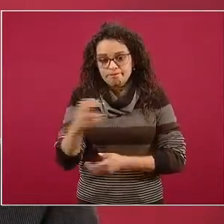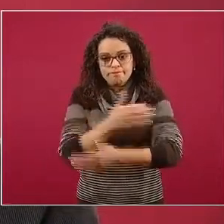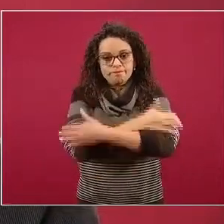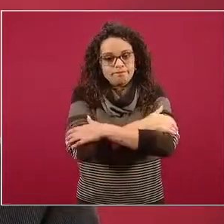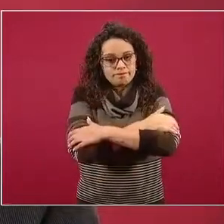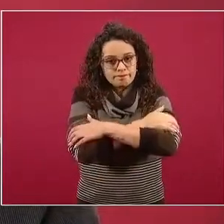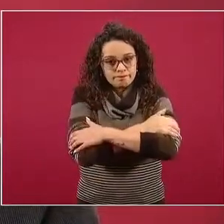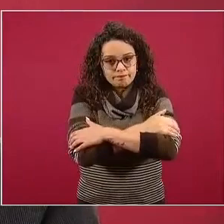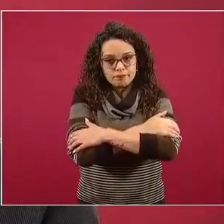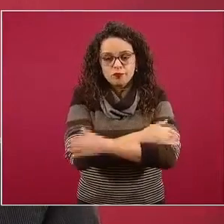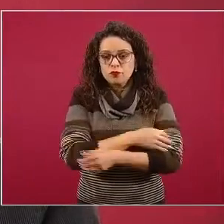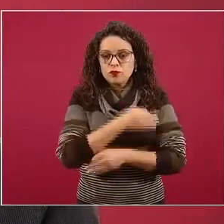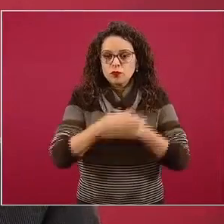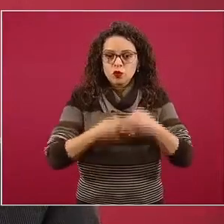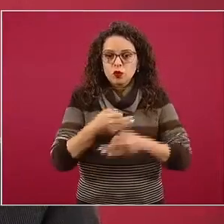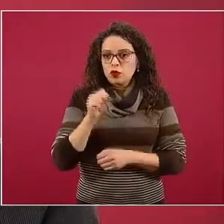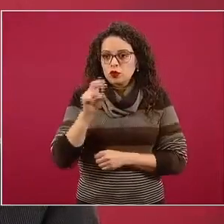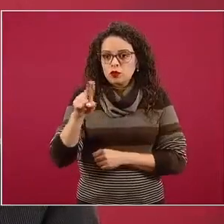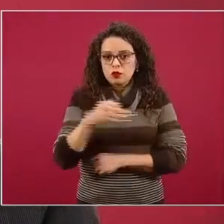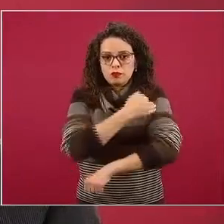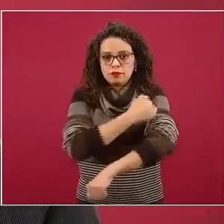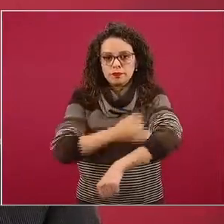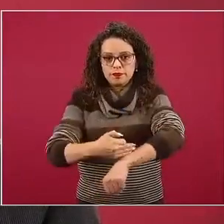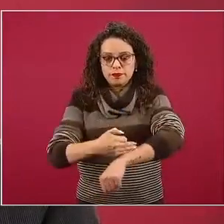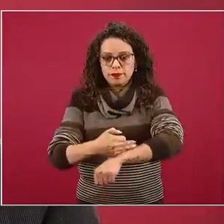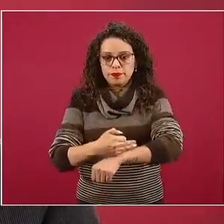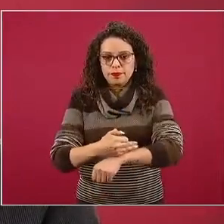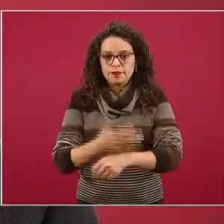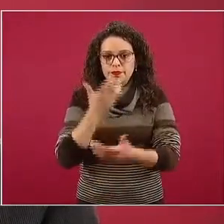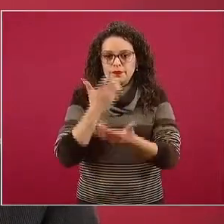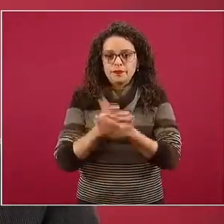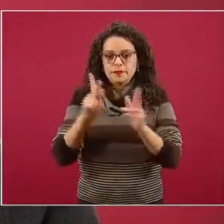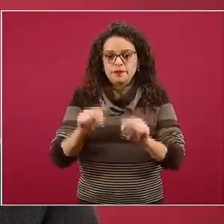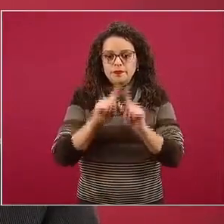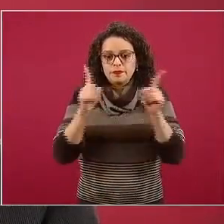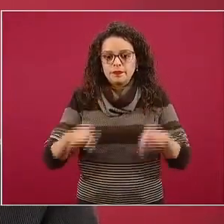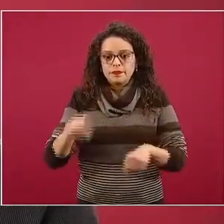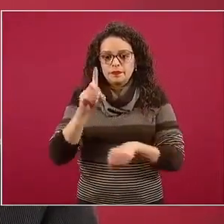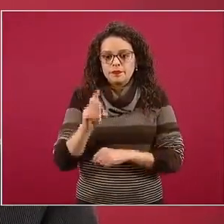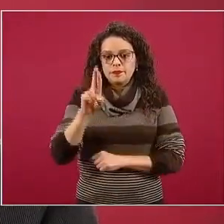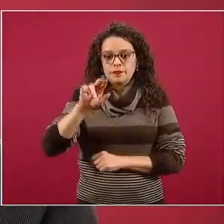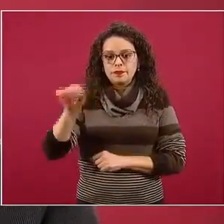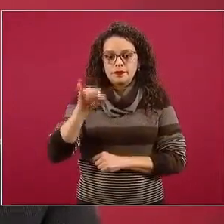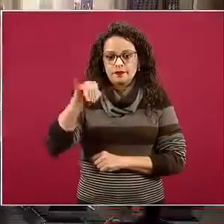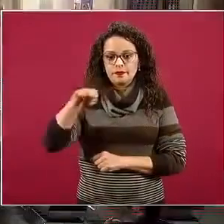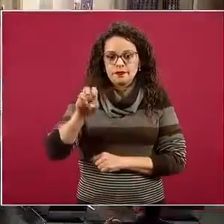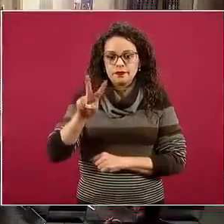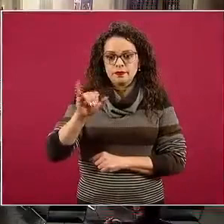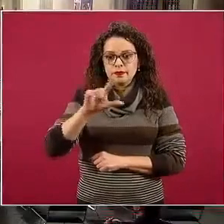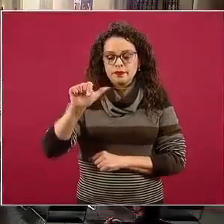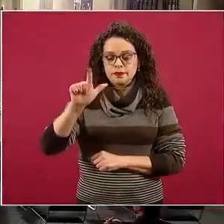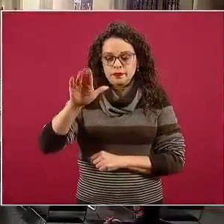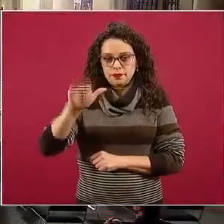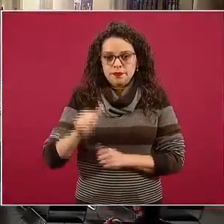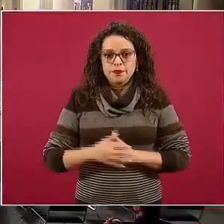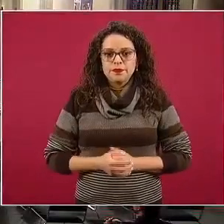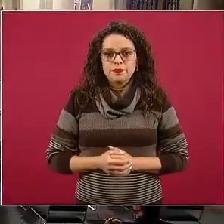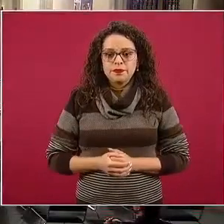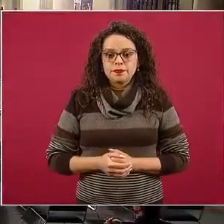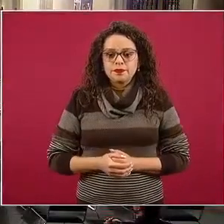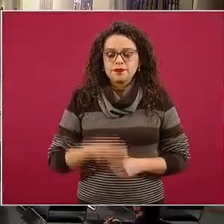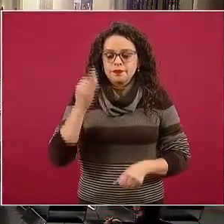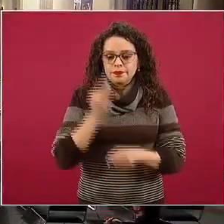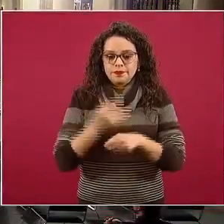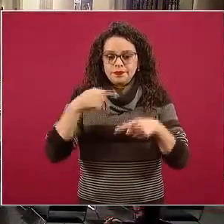abrazo a toda su familia. Descanse en paz el doctor Jaime Villalba Caloca. Vamos a pasar a